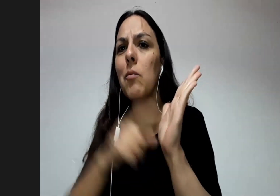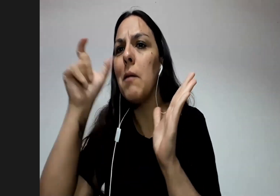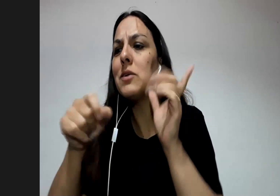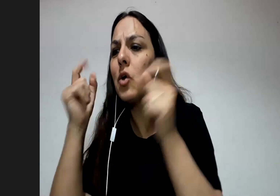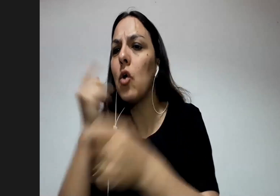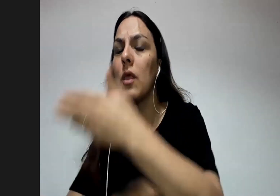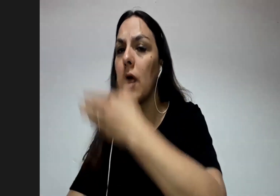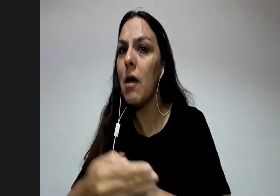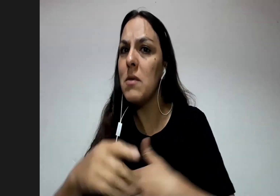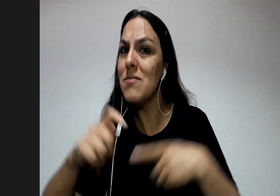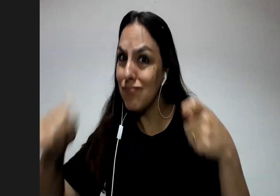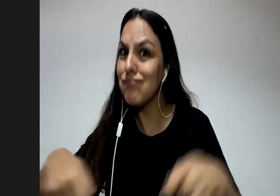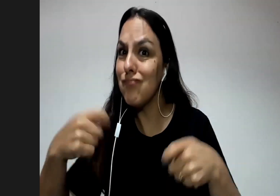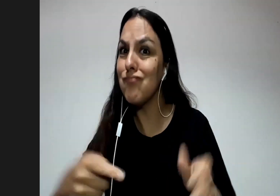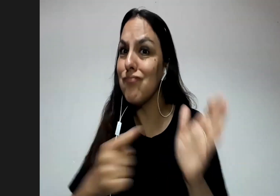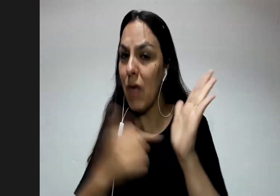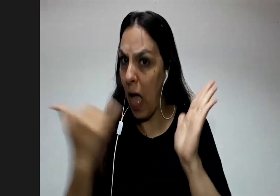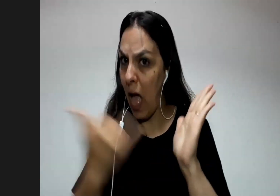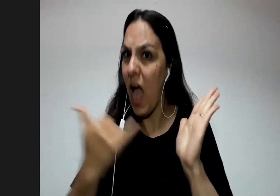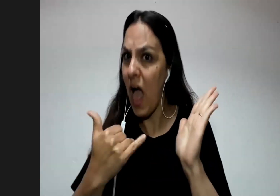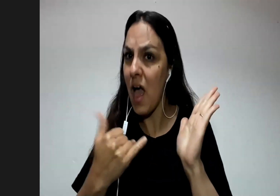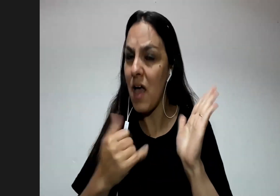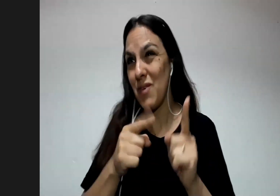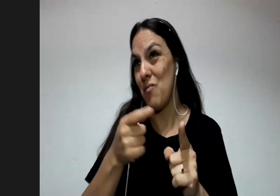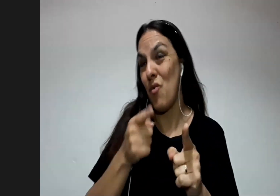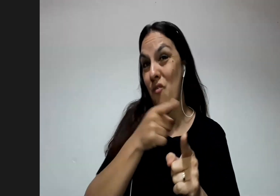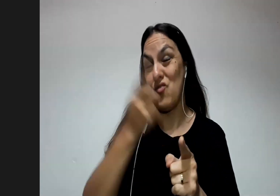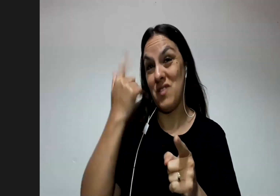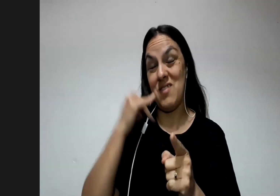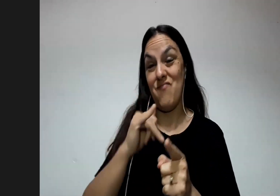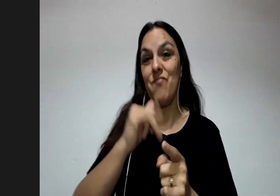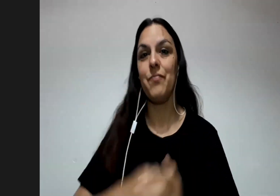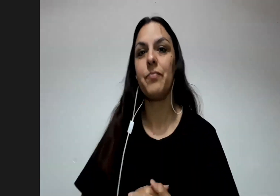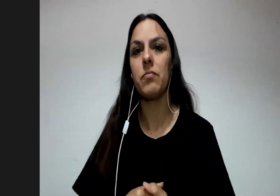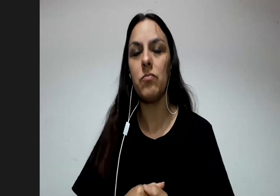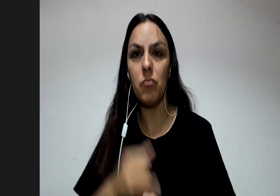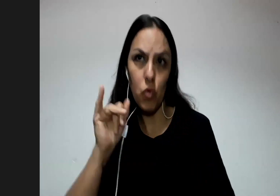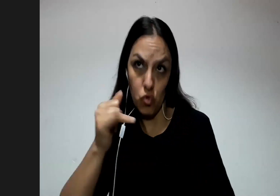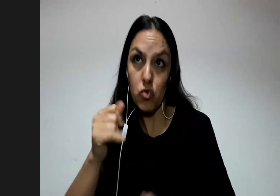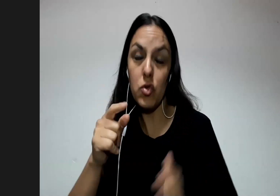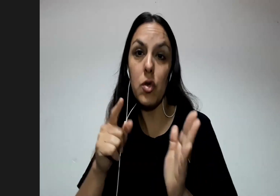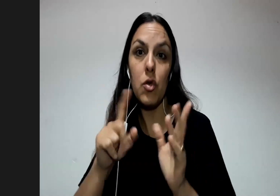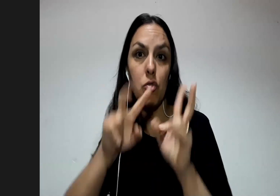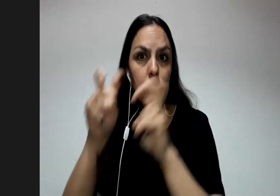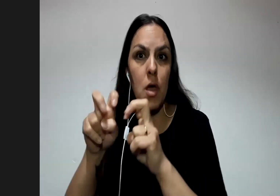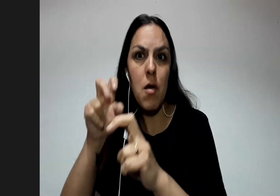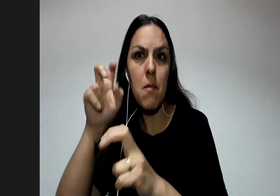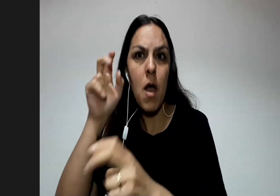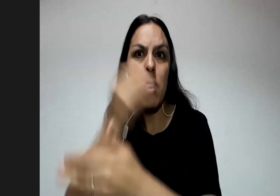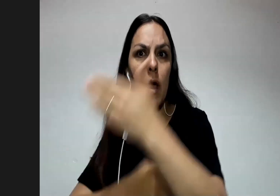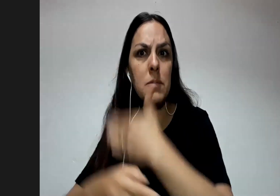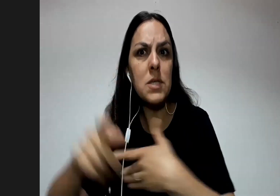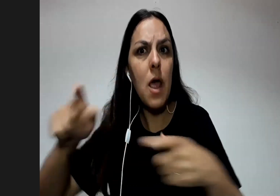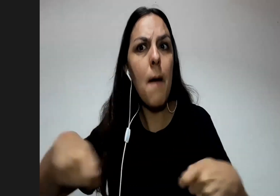es un poco lo que venías hablando, Luis. Claro, el tema de la discapacidad motora tiene que